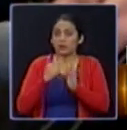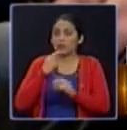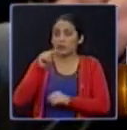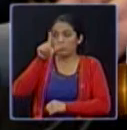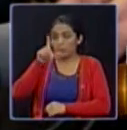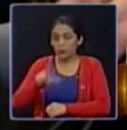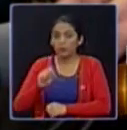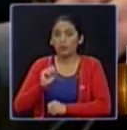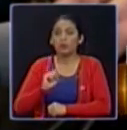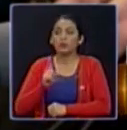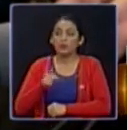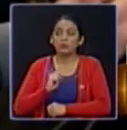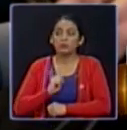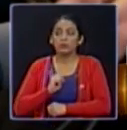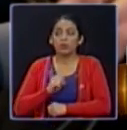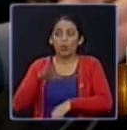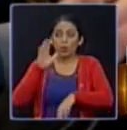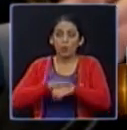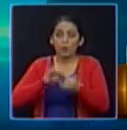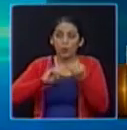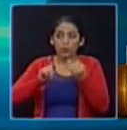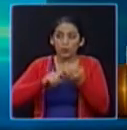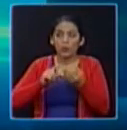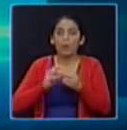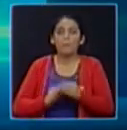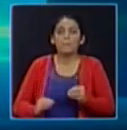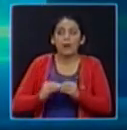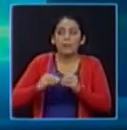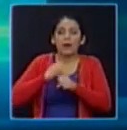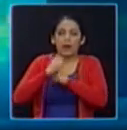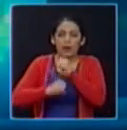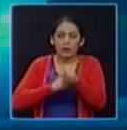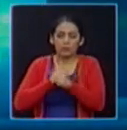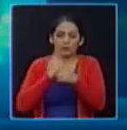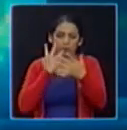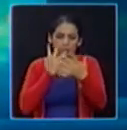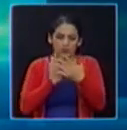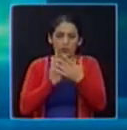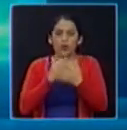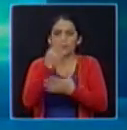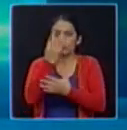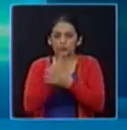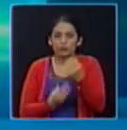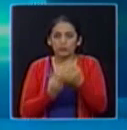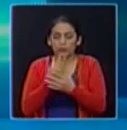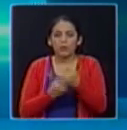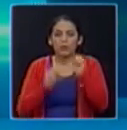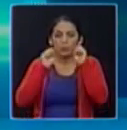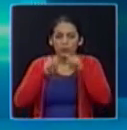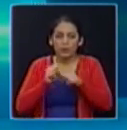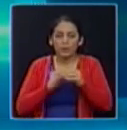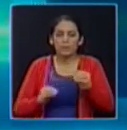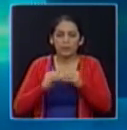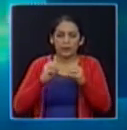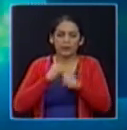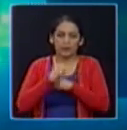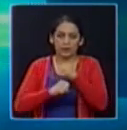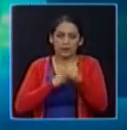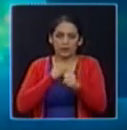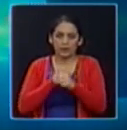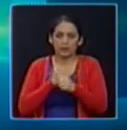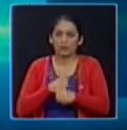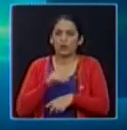hasta 40 años de reclusión. La formulación de cargos se ha hecho sobre los presuntos delitos de trata de